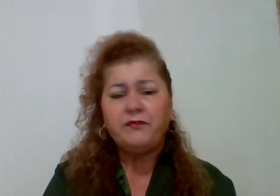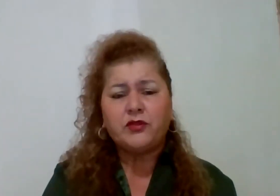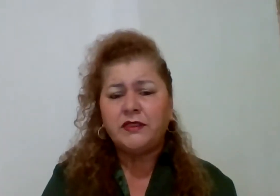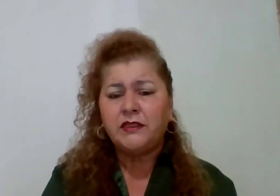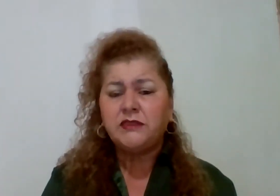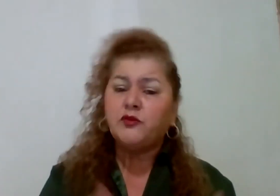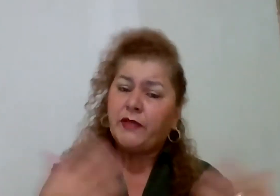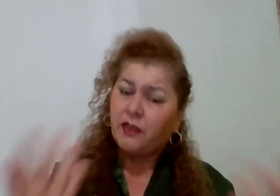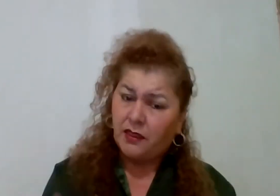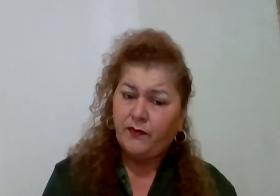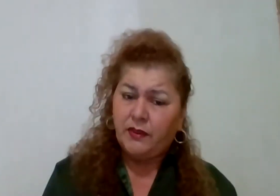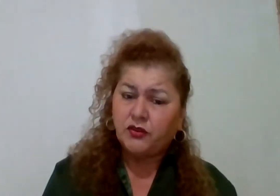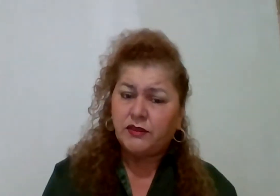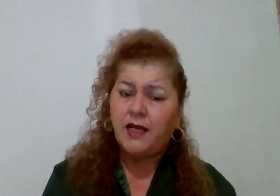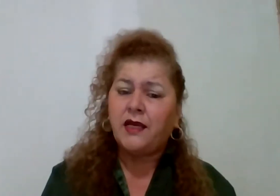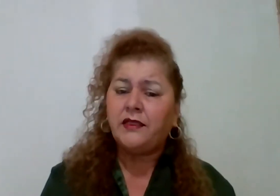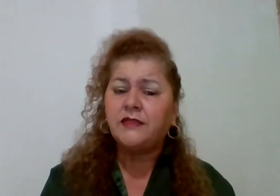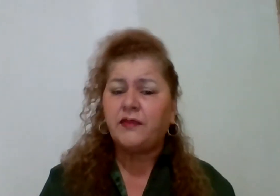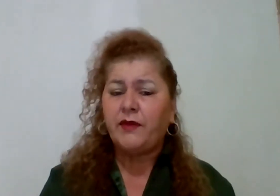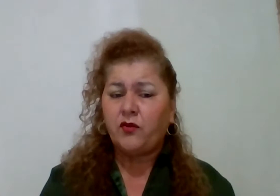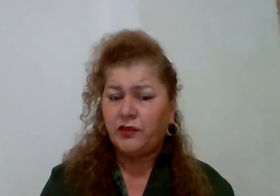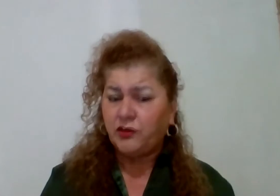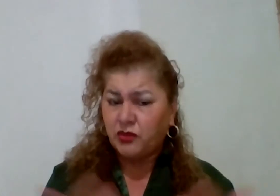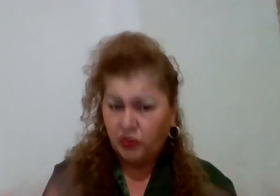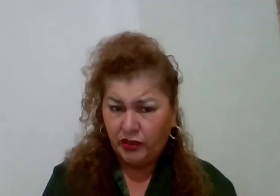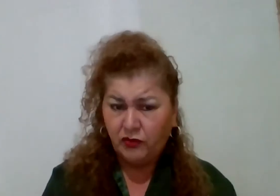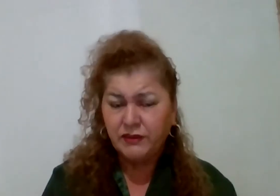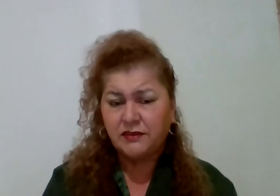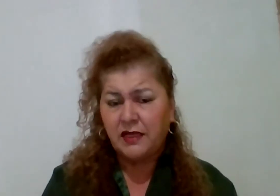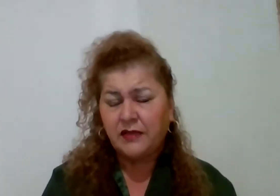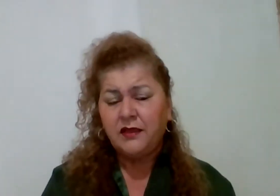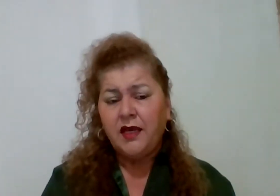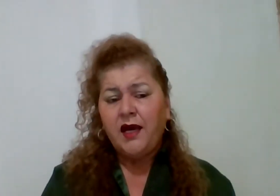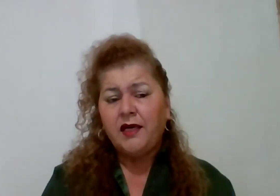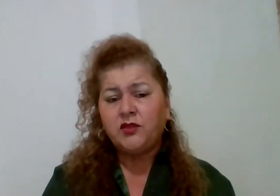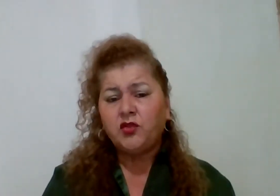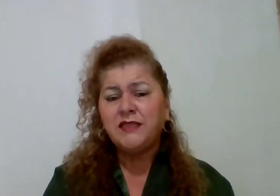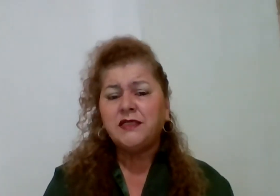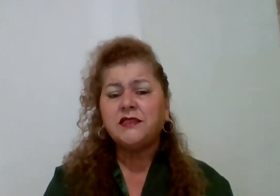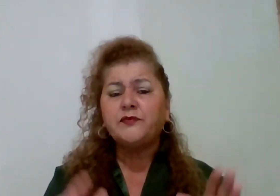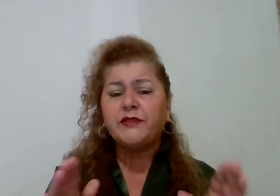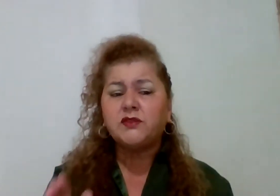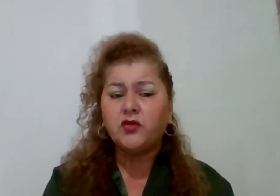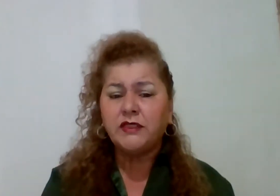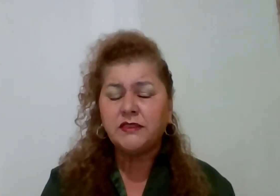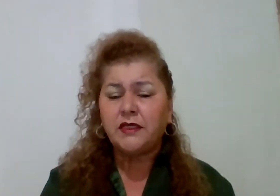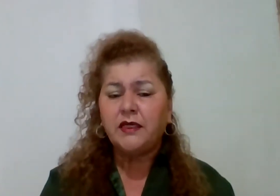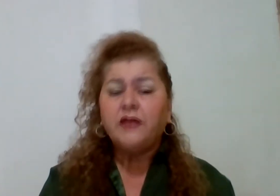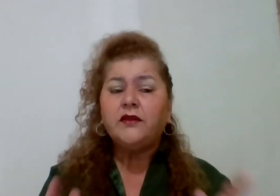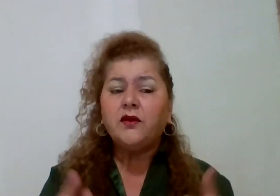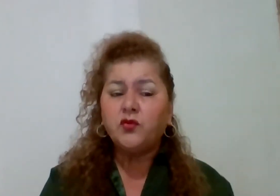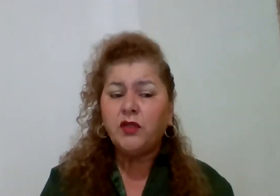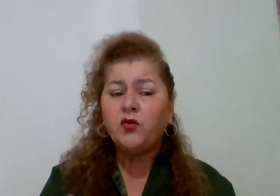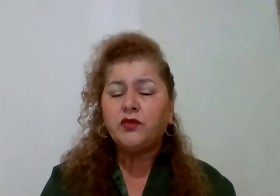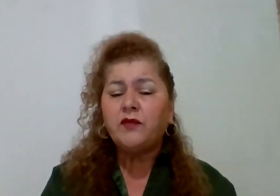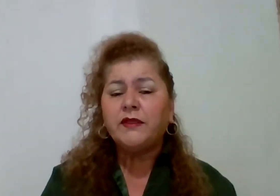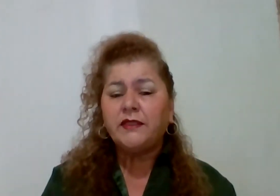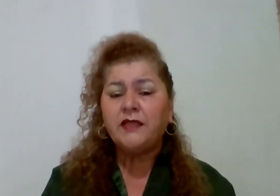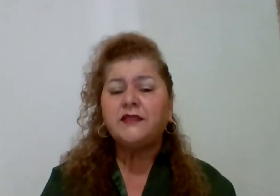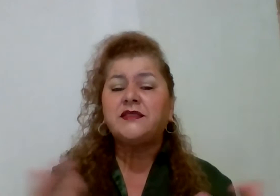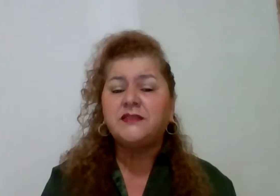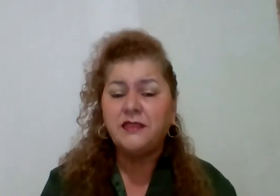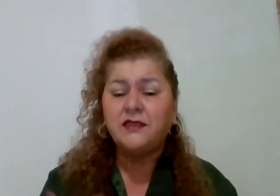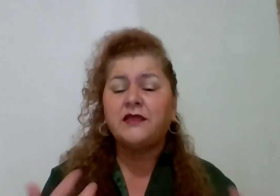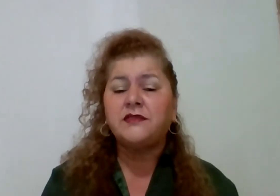Temas importantísimos para que la sociedad cada día sea mejor. Entonces yo quiero instar a todas esas personas que de una u otra